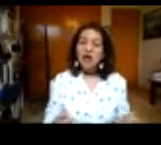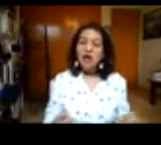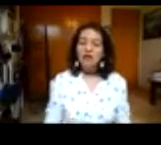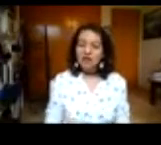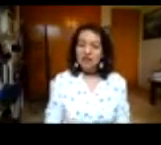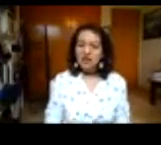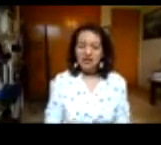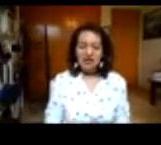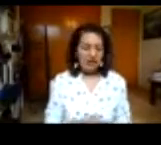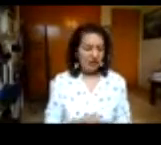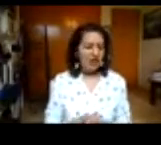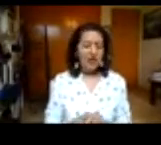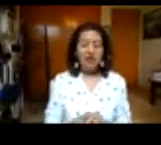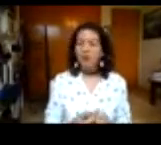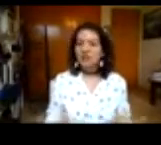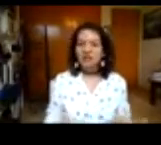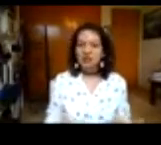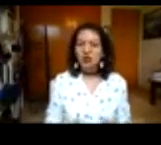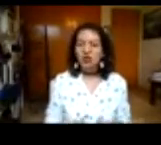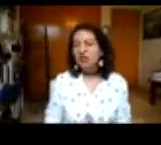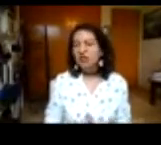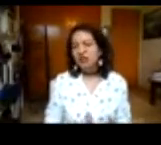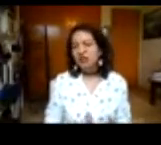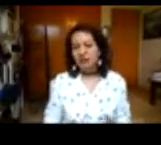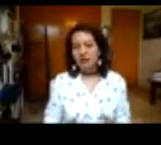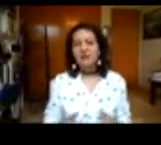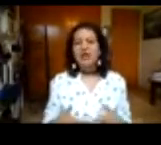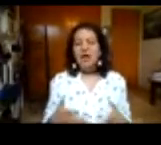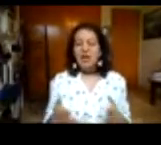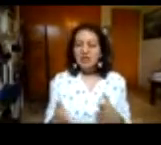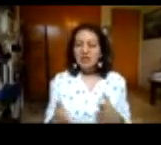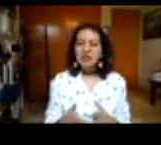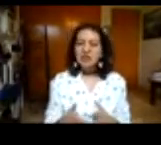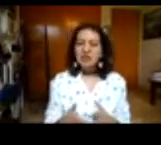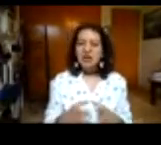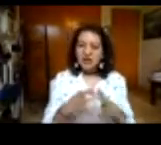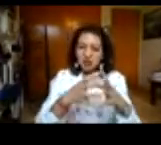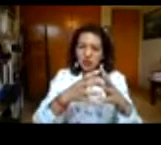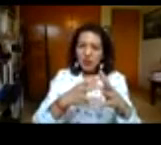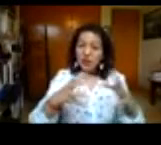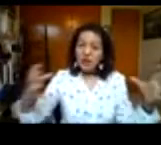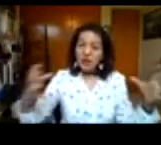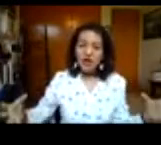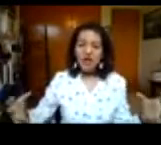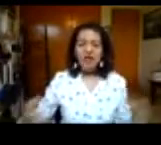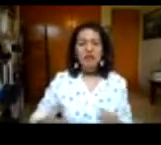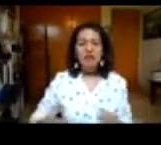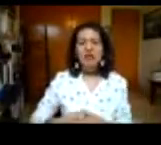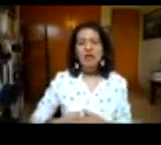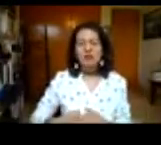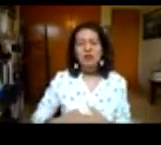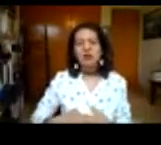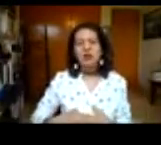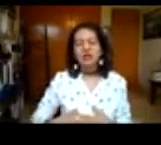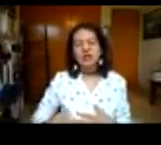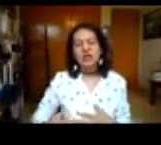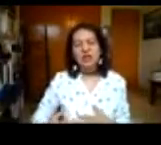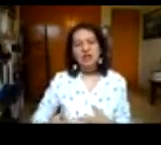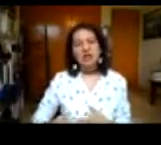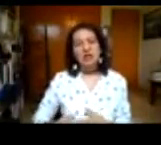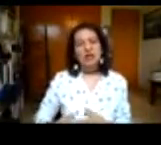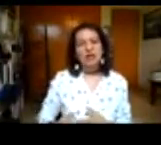y la confianza en la representación legislativa. E insisto, o sea, esto permea en todas las personas